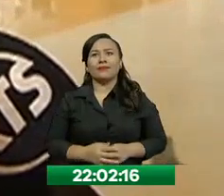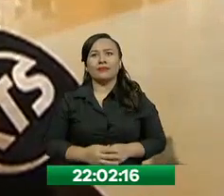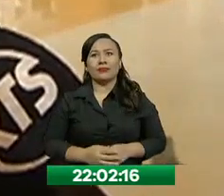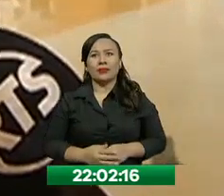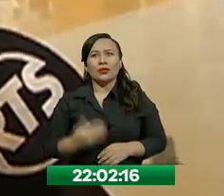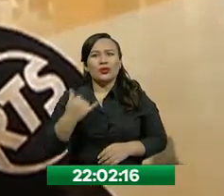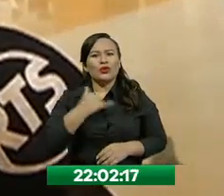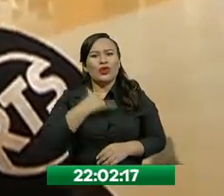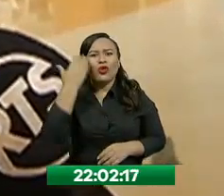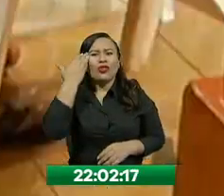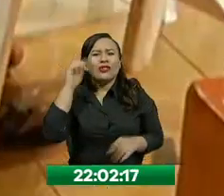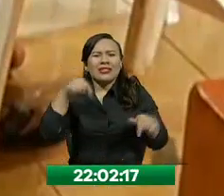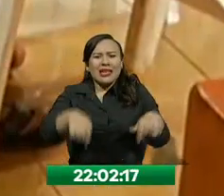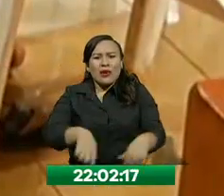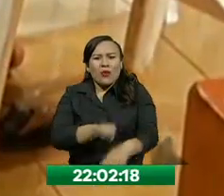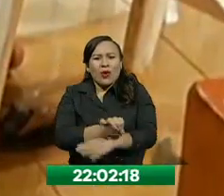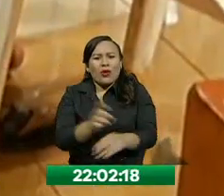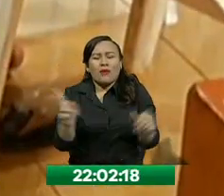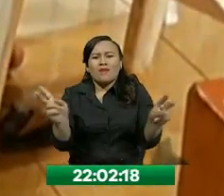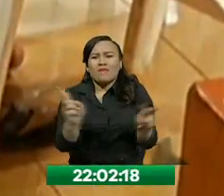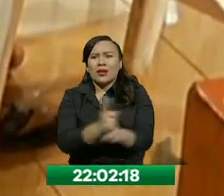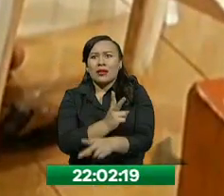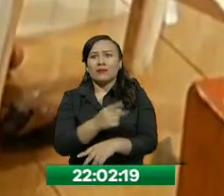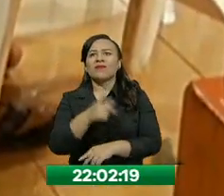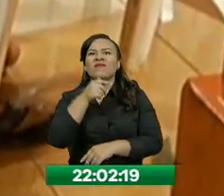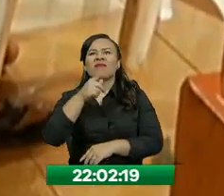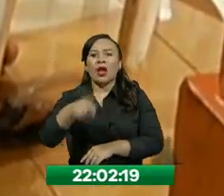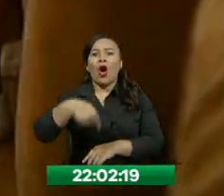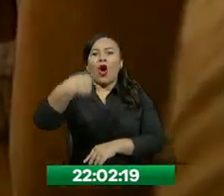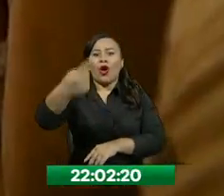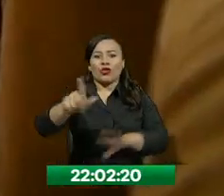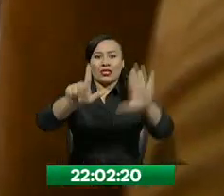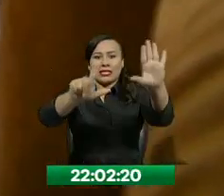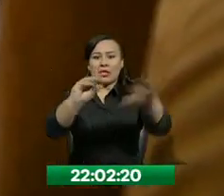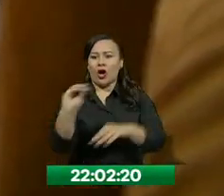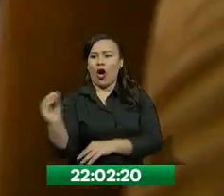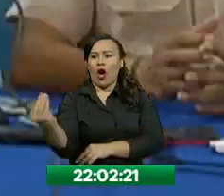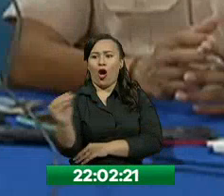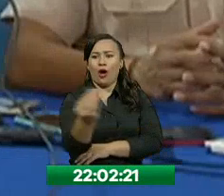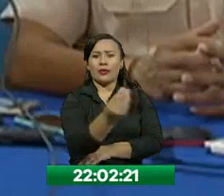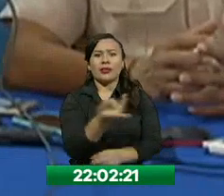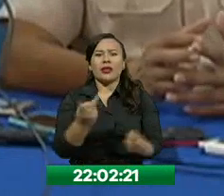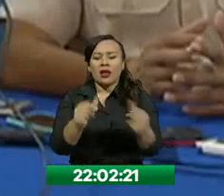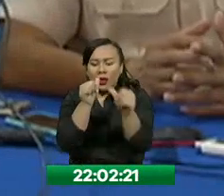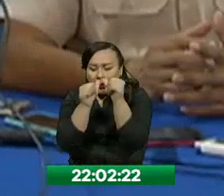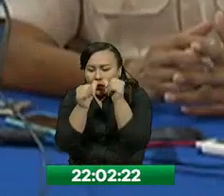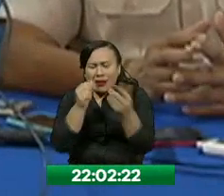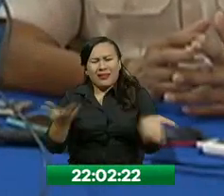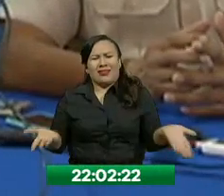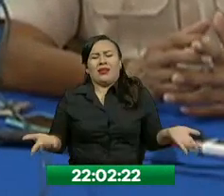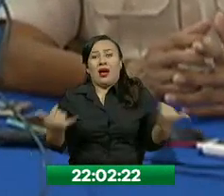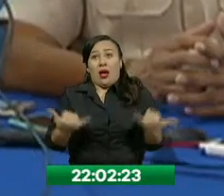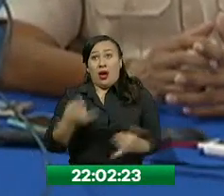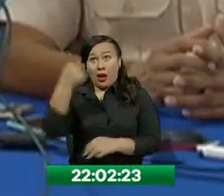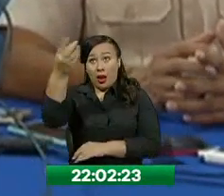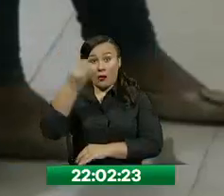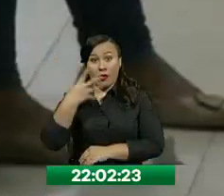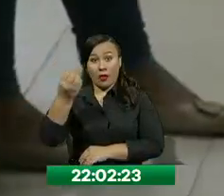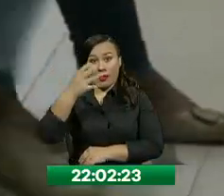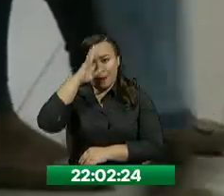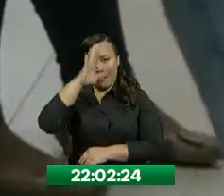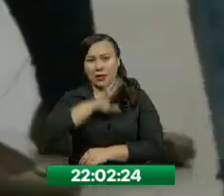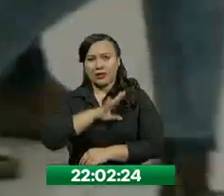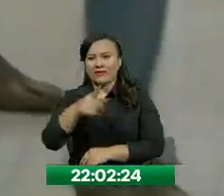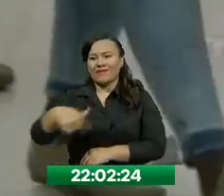sé en qué país vivimos realmente. Pero junto a ellas estaban otros 7 menores, según detallan autoridades policiales, en